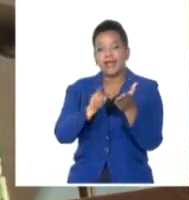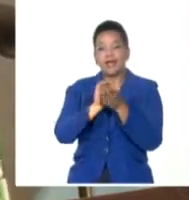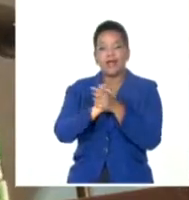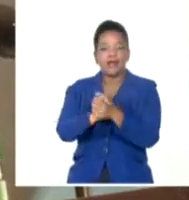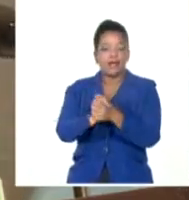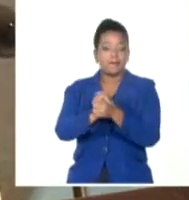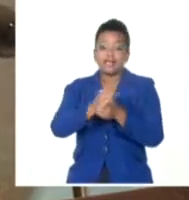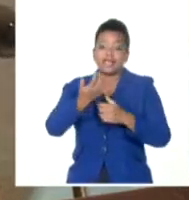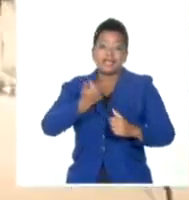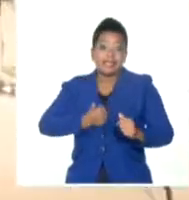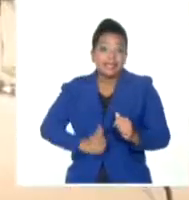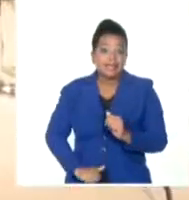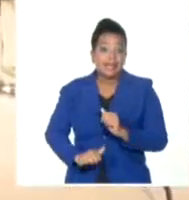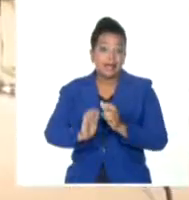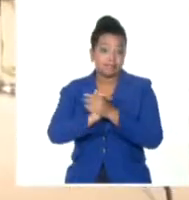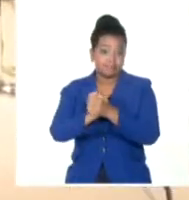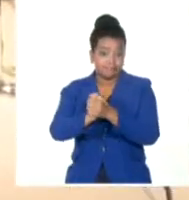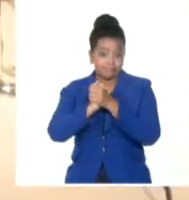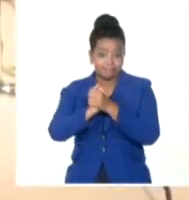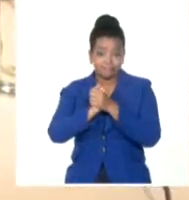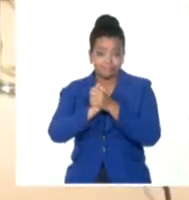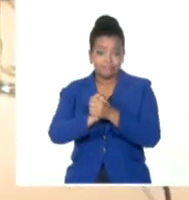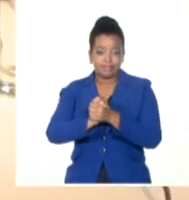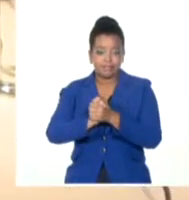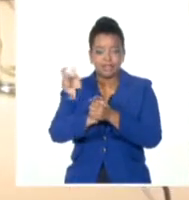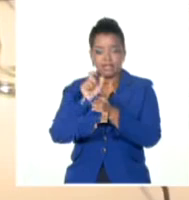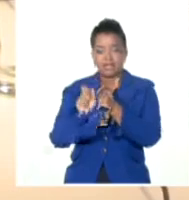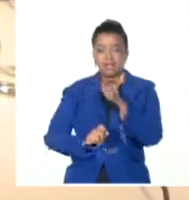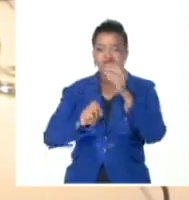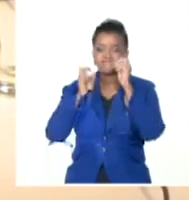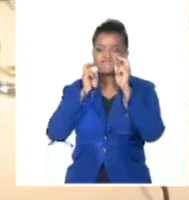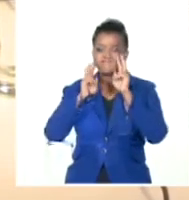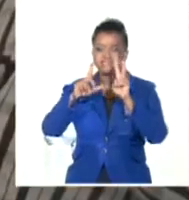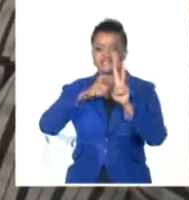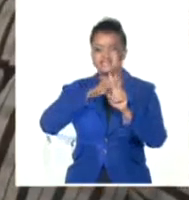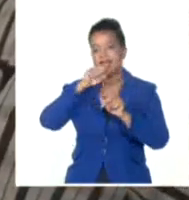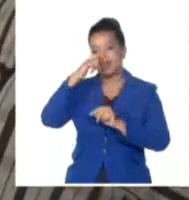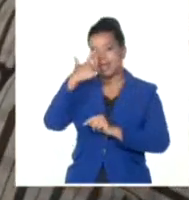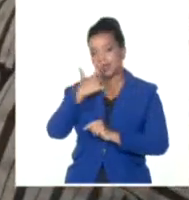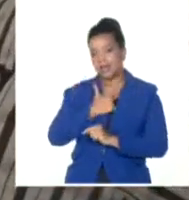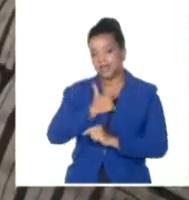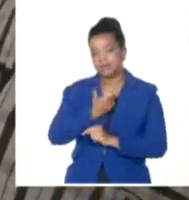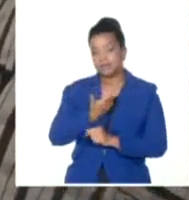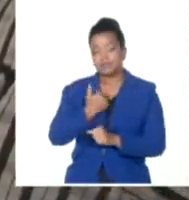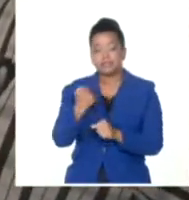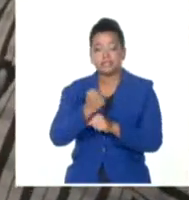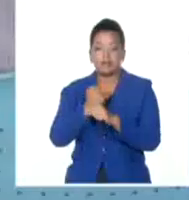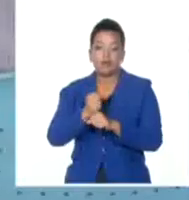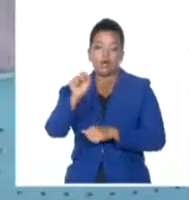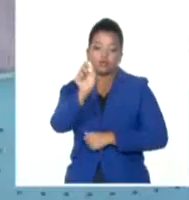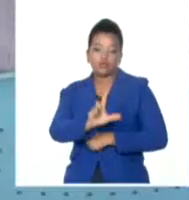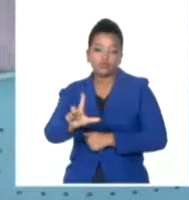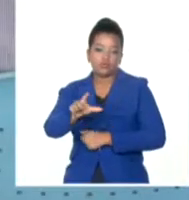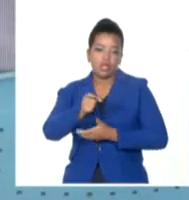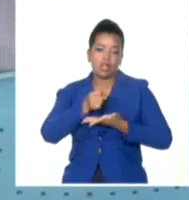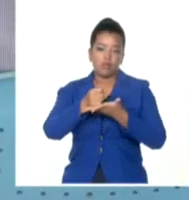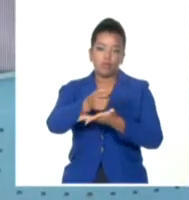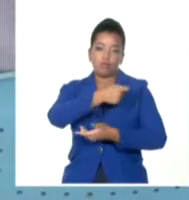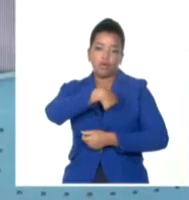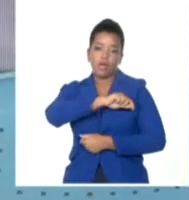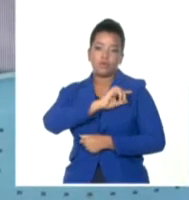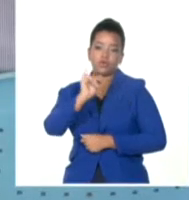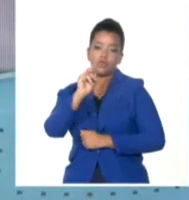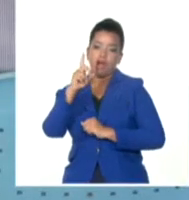de Celia Sánchez Manduley, refleja la vida de la destacada revolucionaria, su labor social y comunitaria, así como su